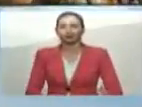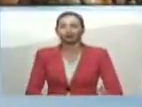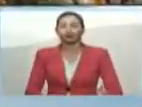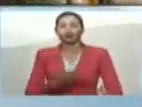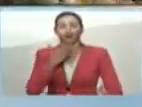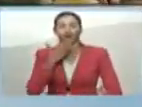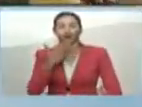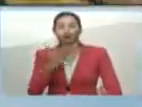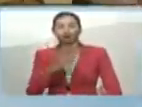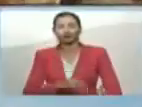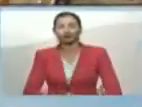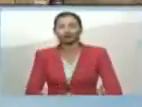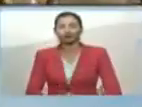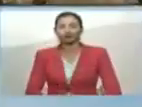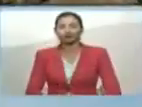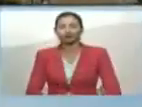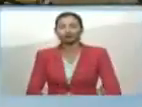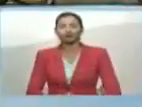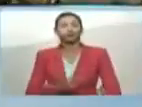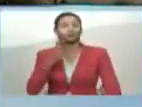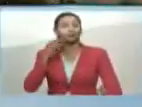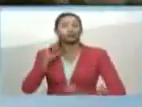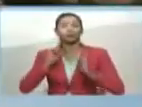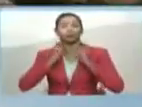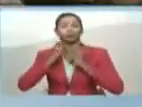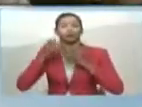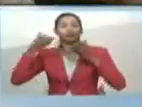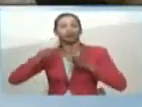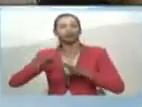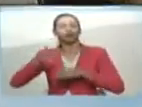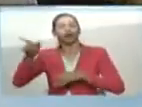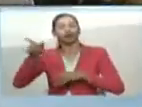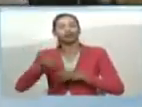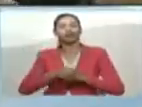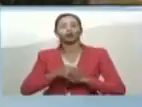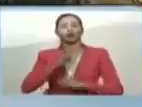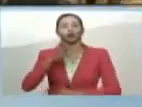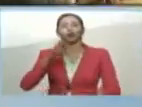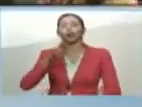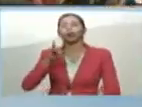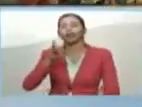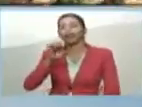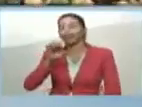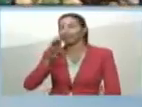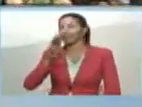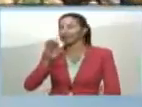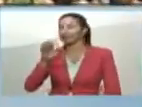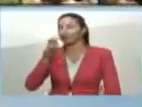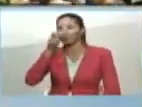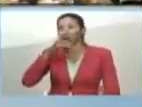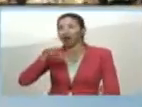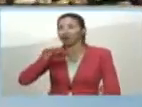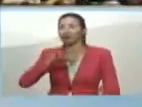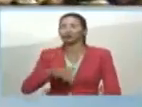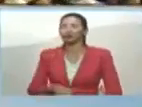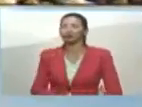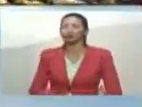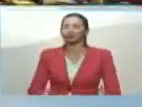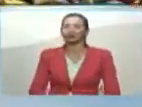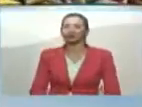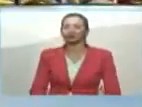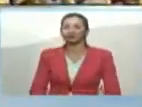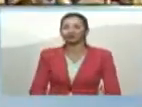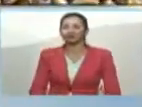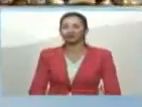Gracias. Aristóbulo de Curiepe para el mundo. Bueno, Aristóbulo está solo. Mira, ¿qué les parece este regalo